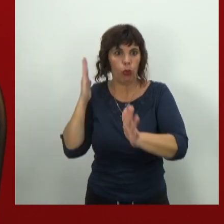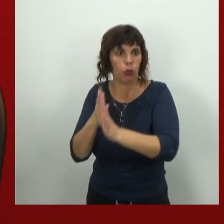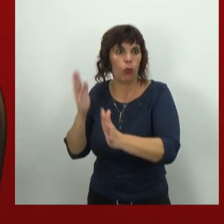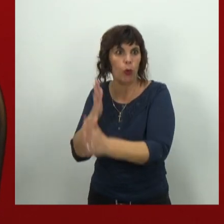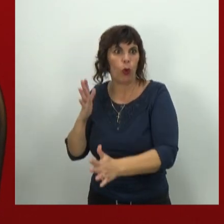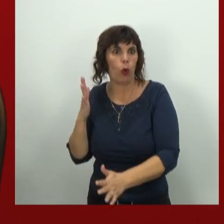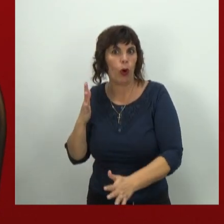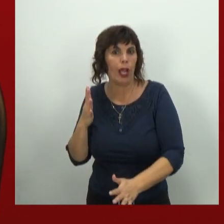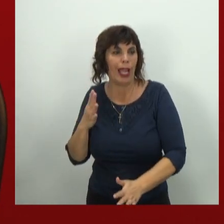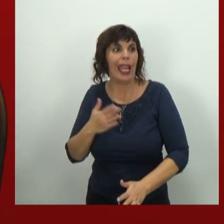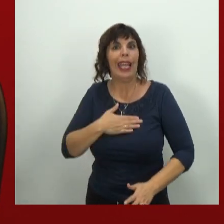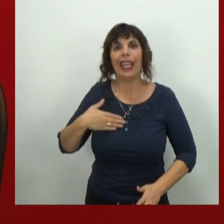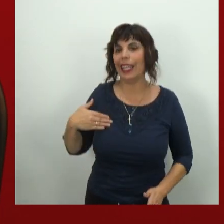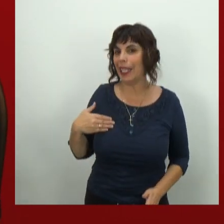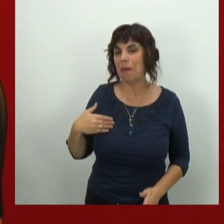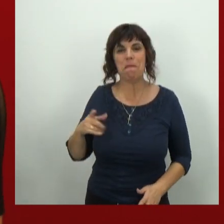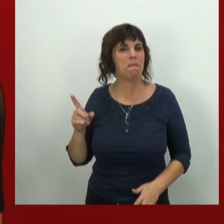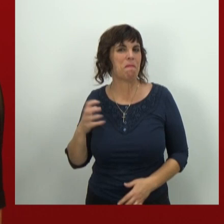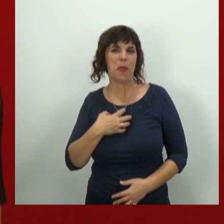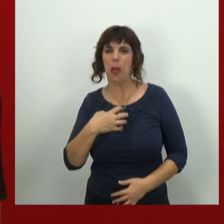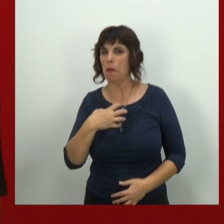Mesías a pisotearle la cabeza.